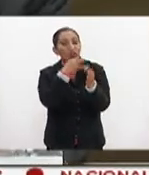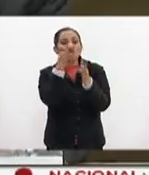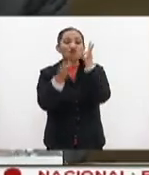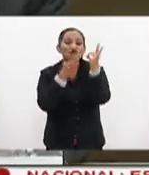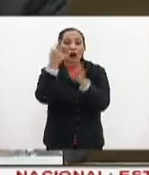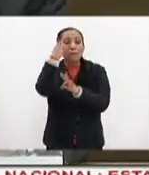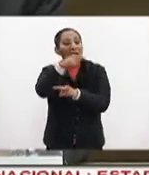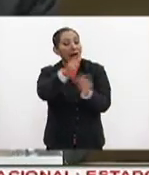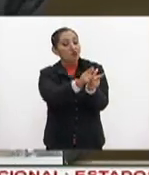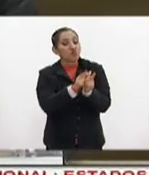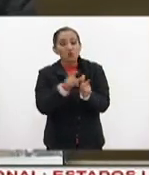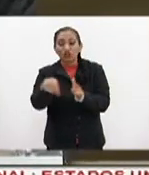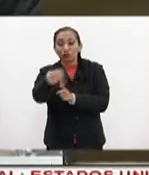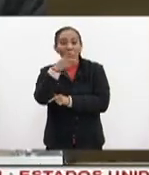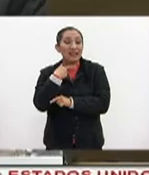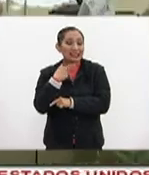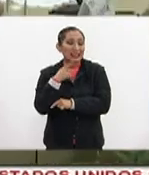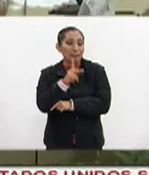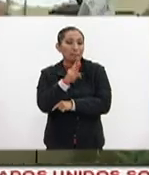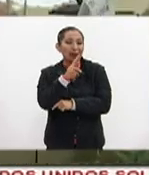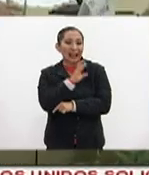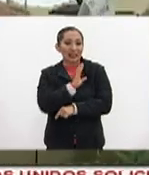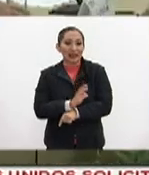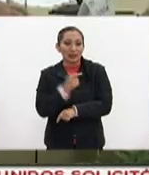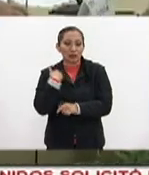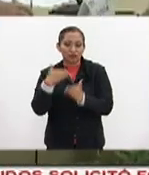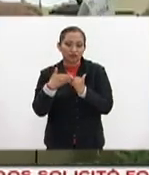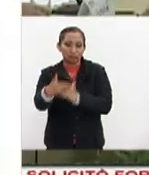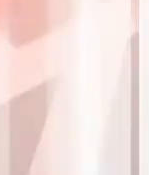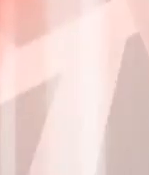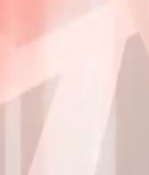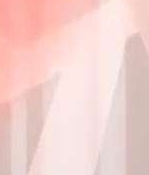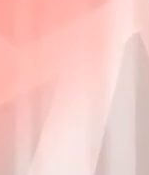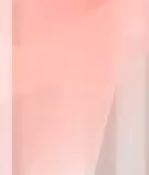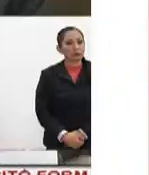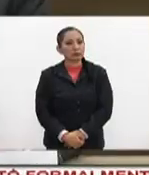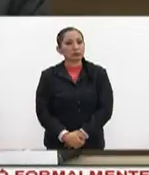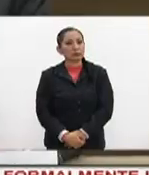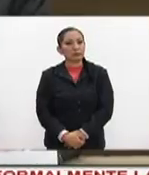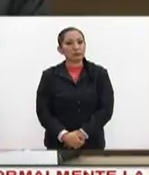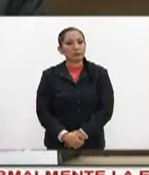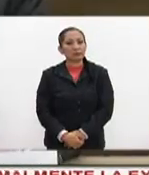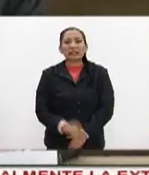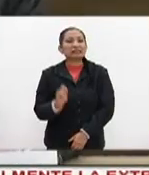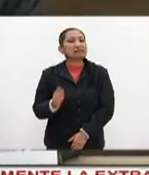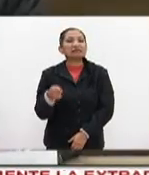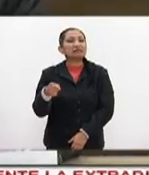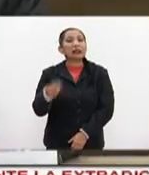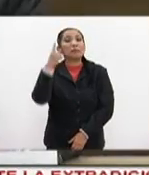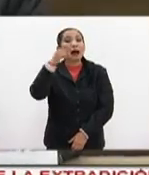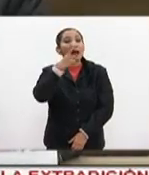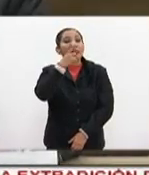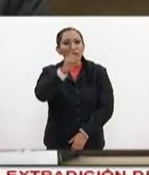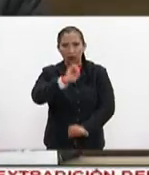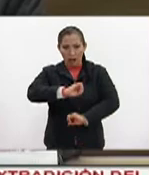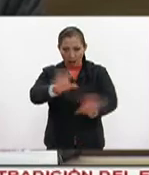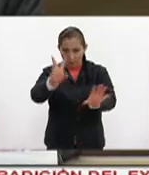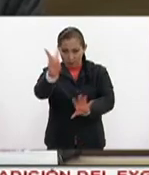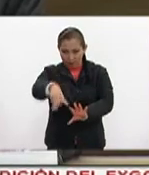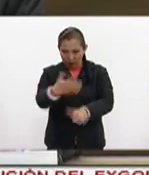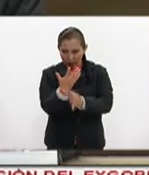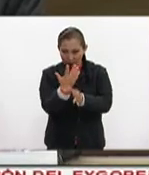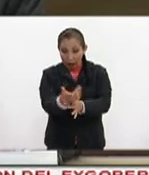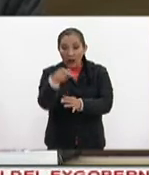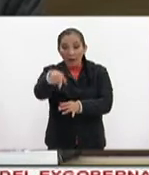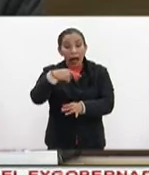partidos y candidatos durante las precampañas y las campañas. trata, para decirlo con toda claridad,